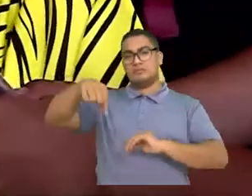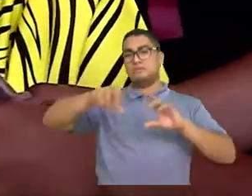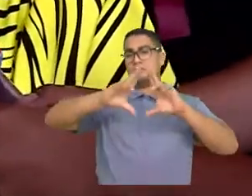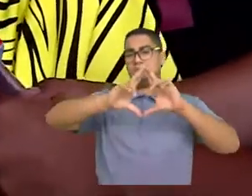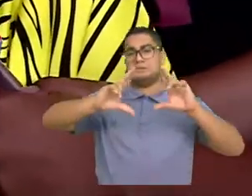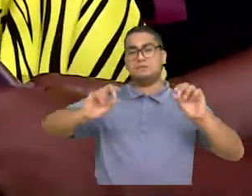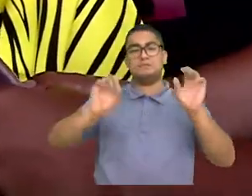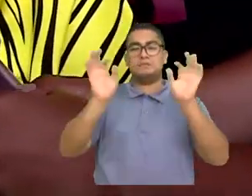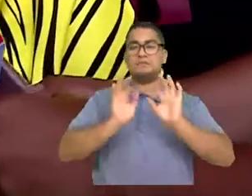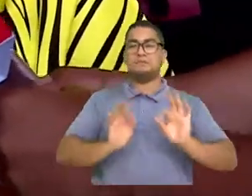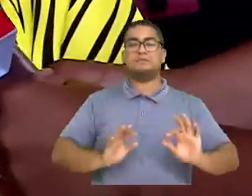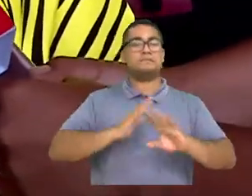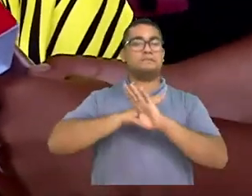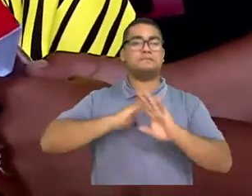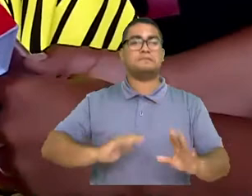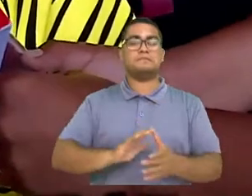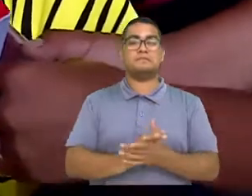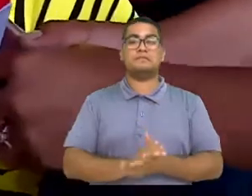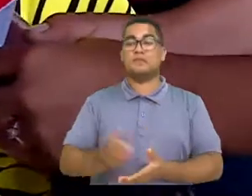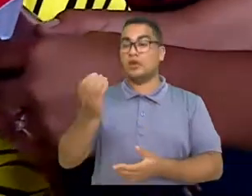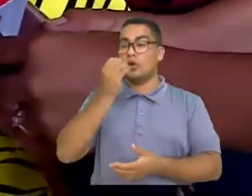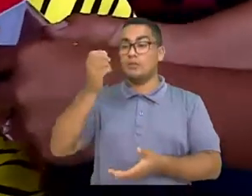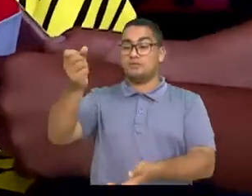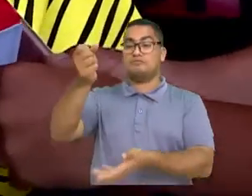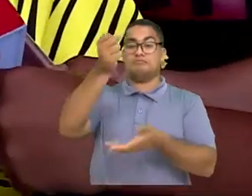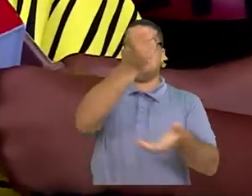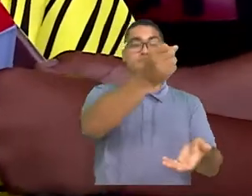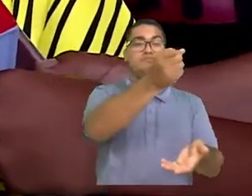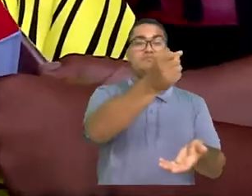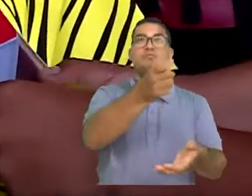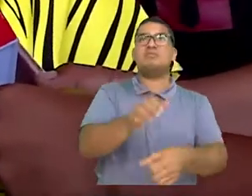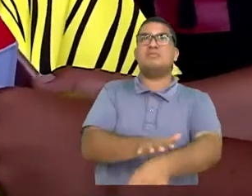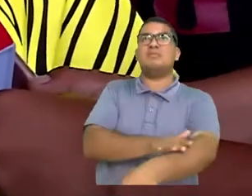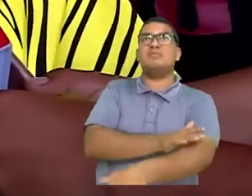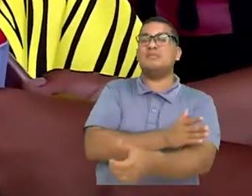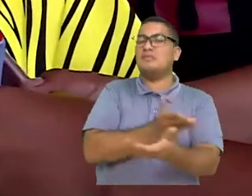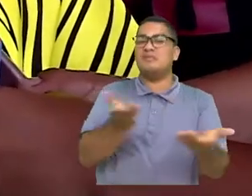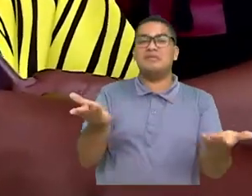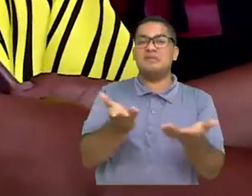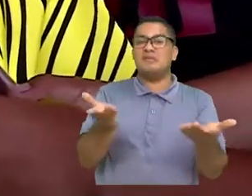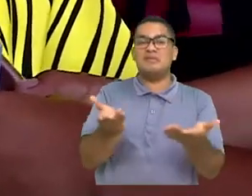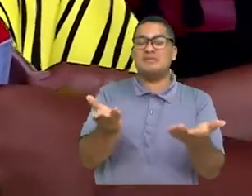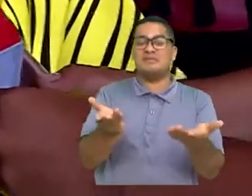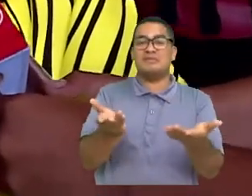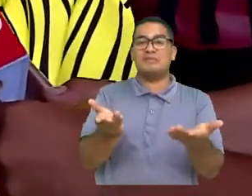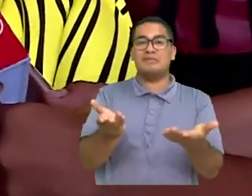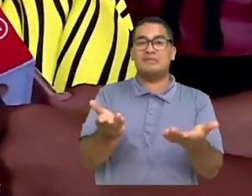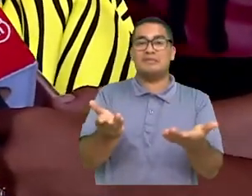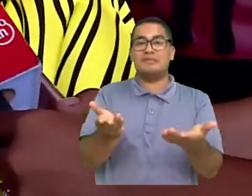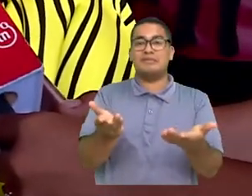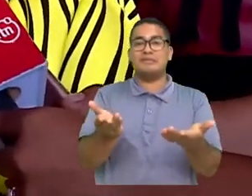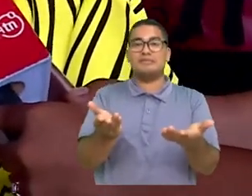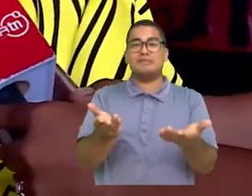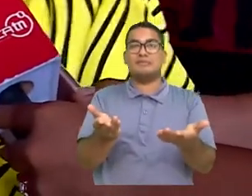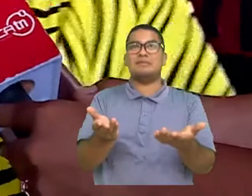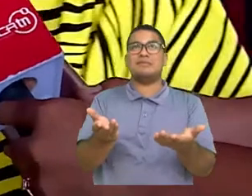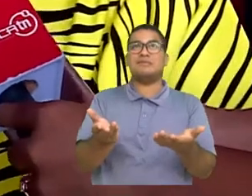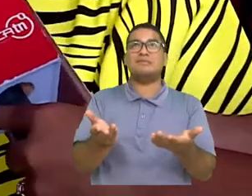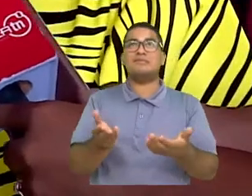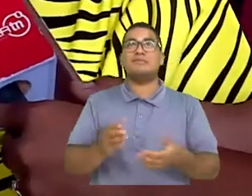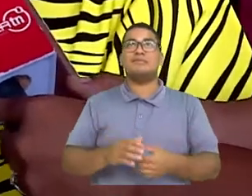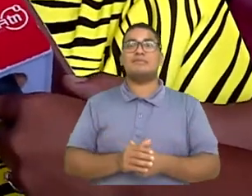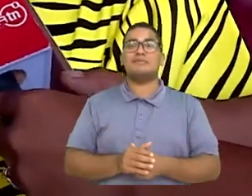en eso. Y al recibir el paquete, ¿cómo se siente, mi amor? ¿Cómo? Al recibir. Al recibir el paquete, ¿qué